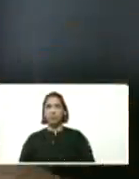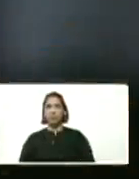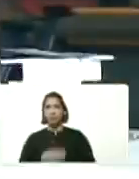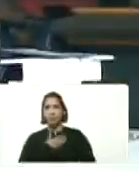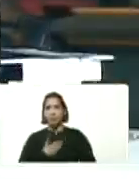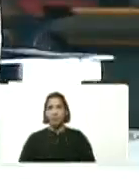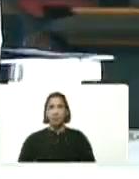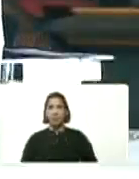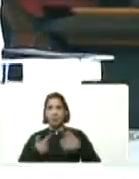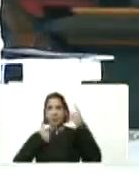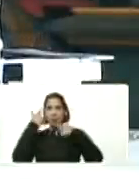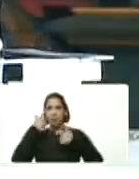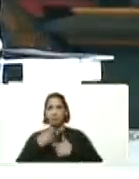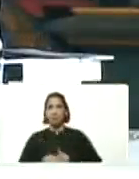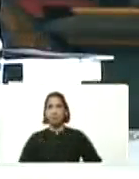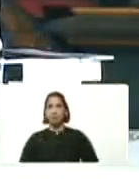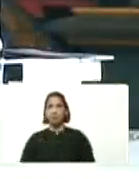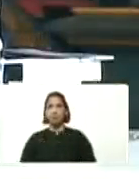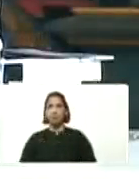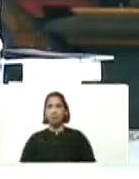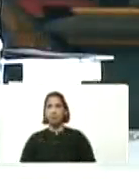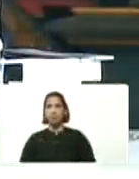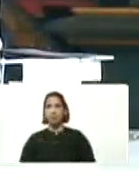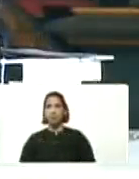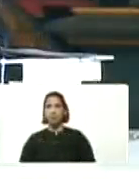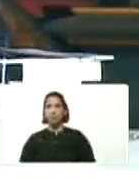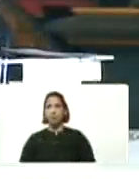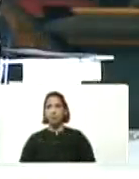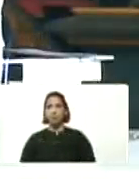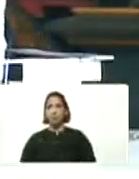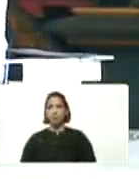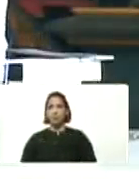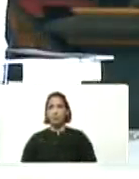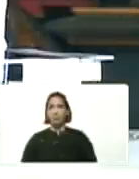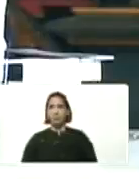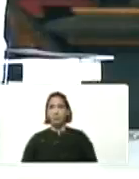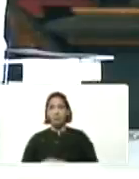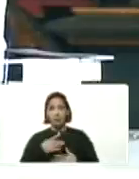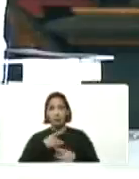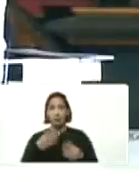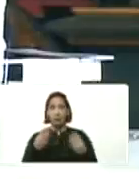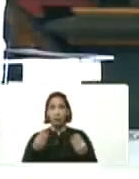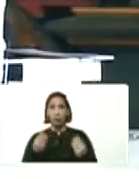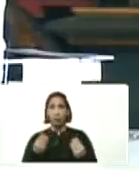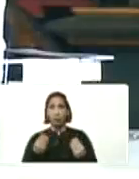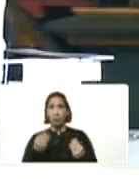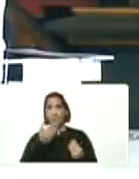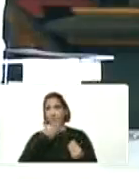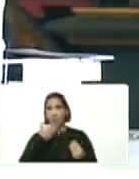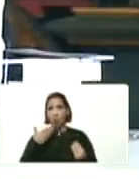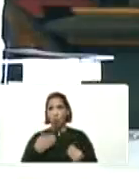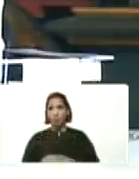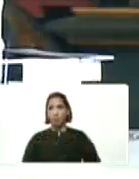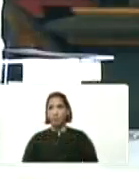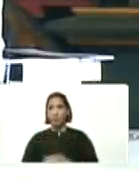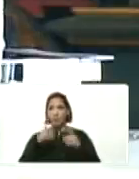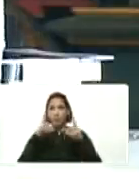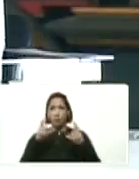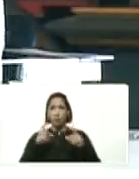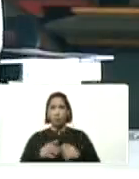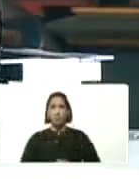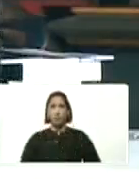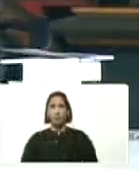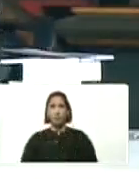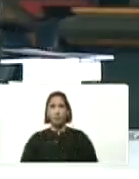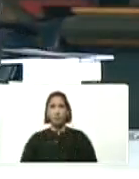Chávez. De verdad que... Yo me interesé mucho en que la que mejor quedara ahí fuera Cilia. No